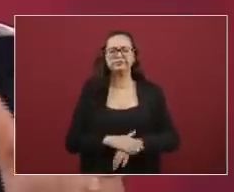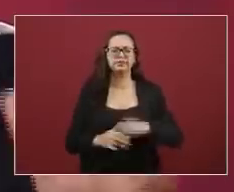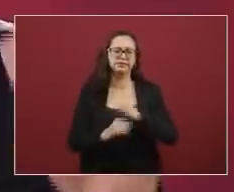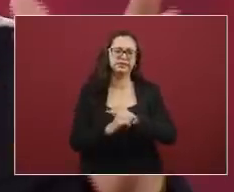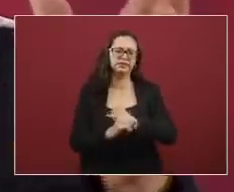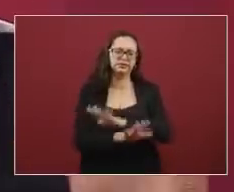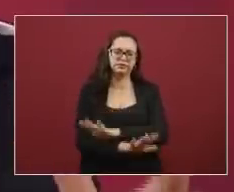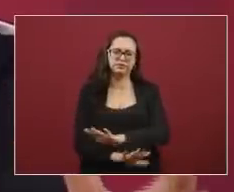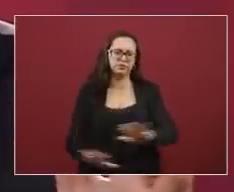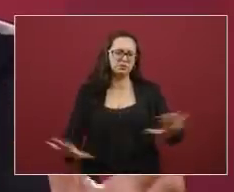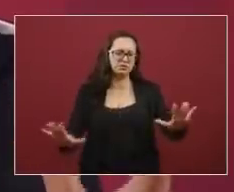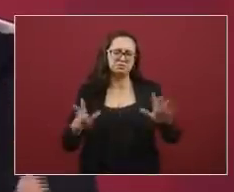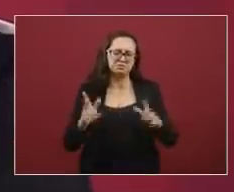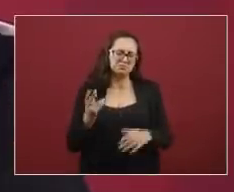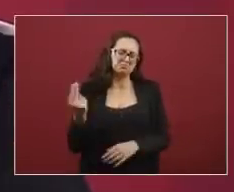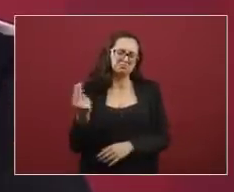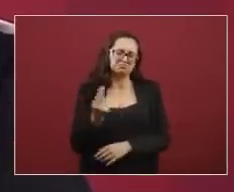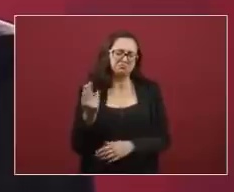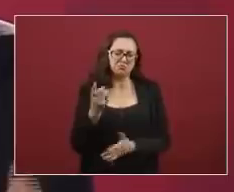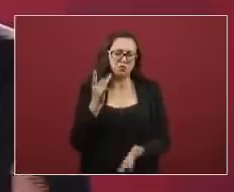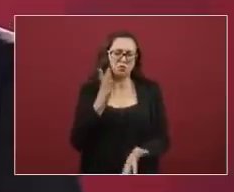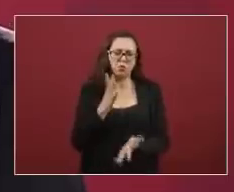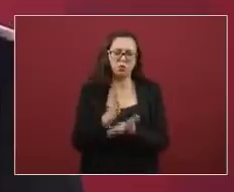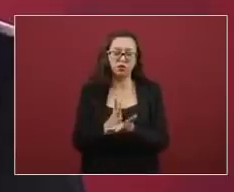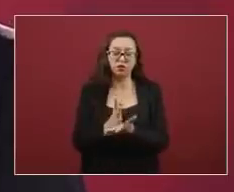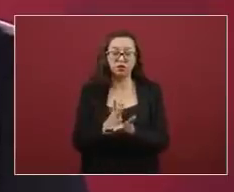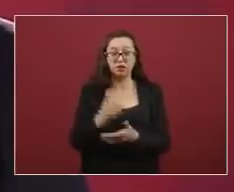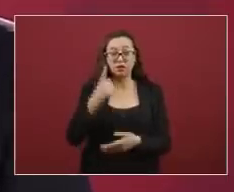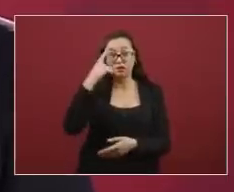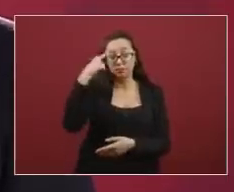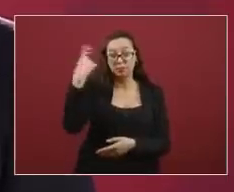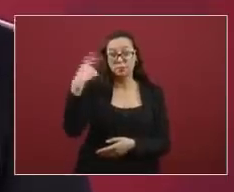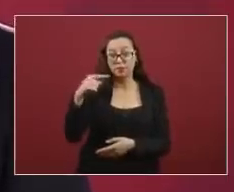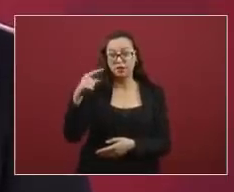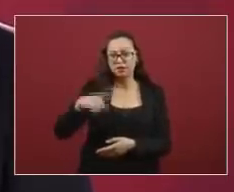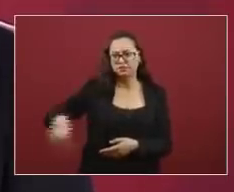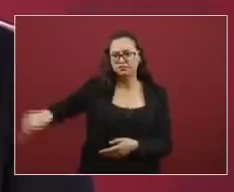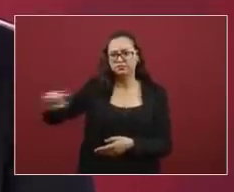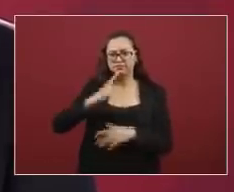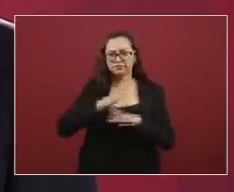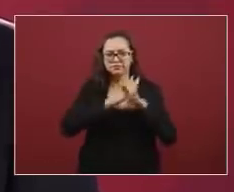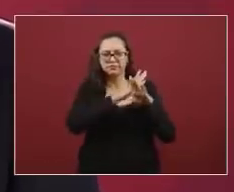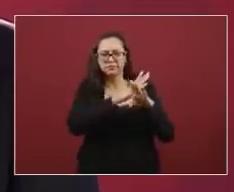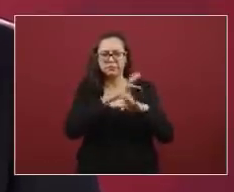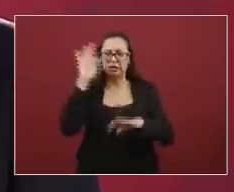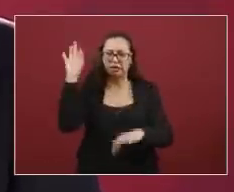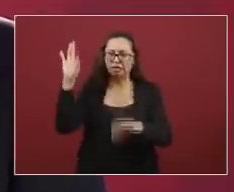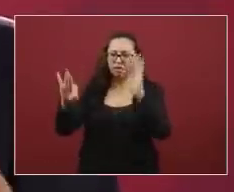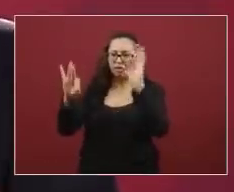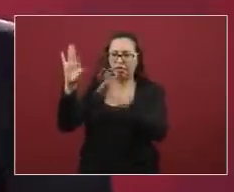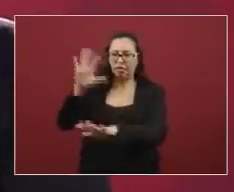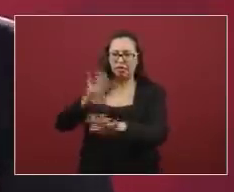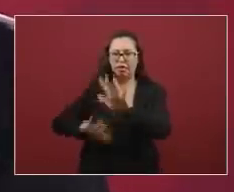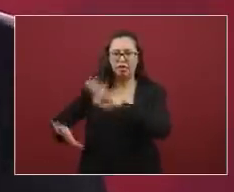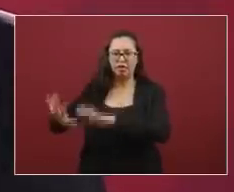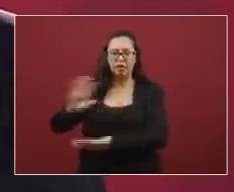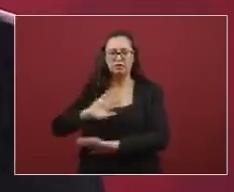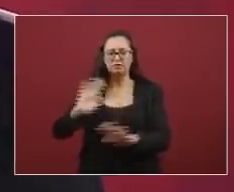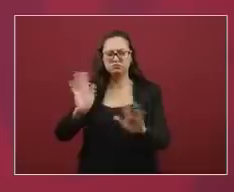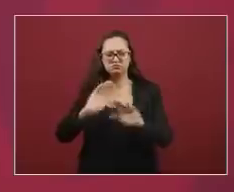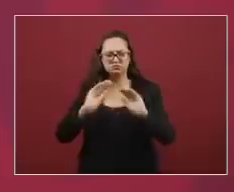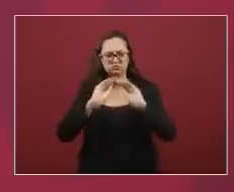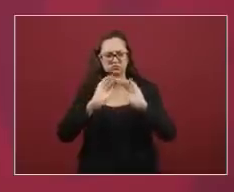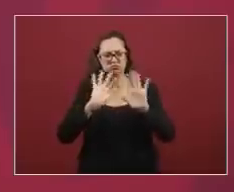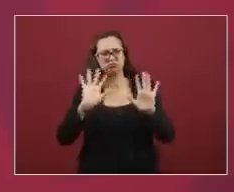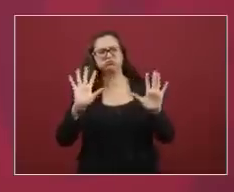acercar la información para que no se manipule, para que